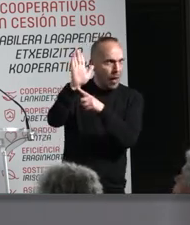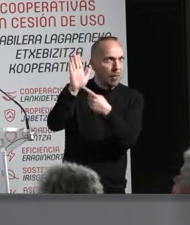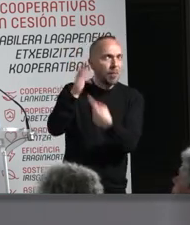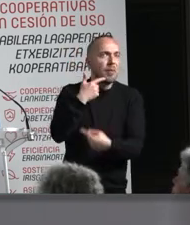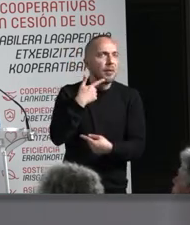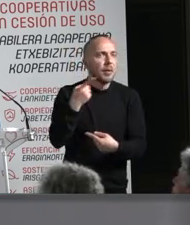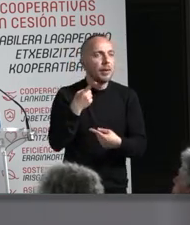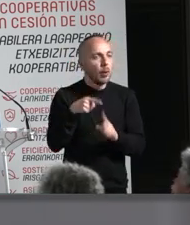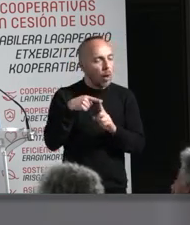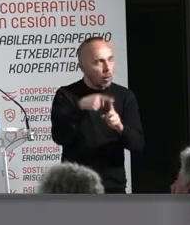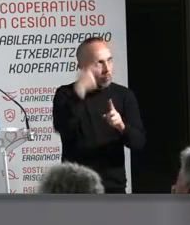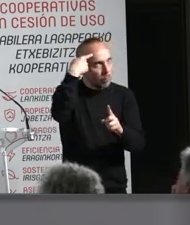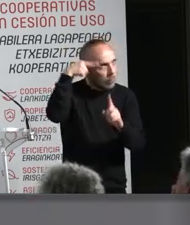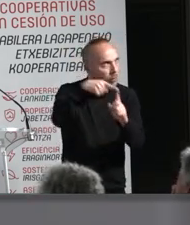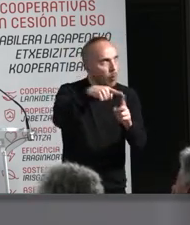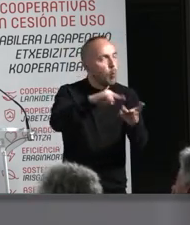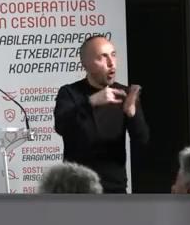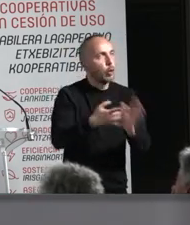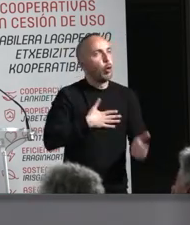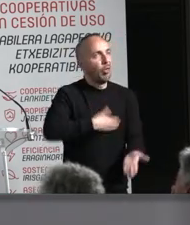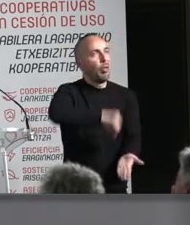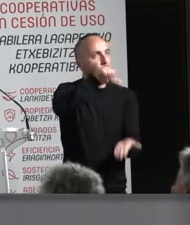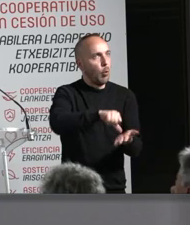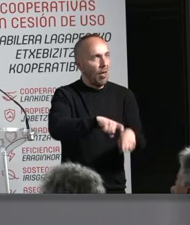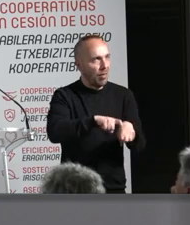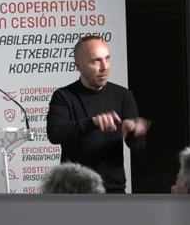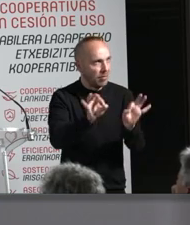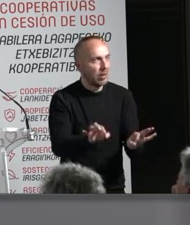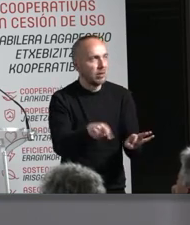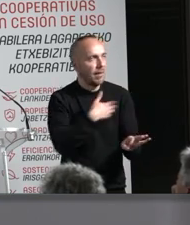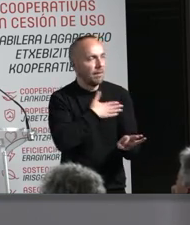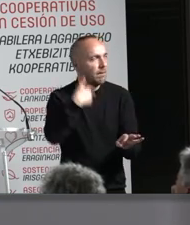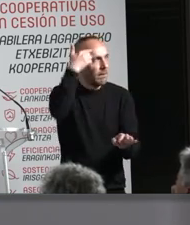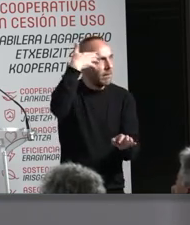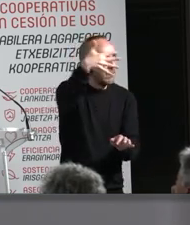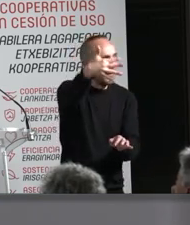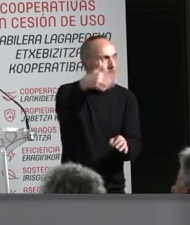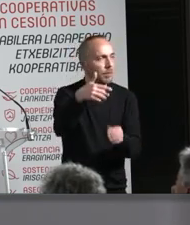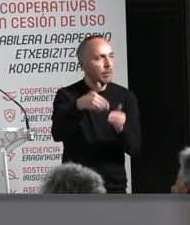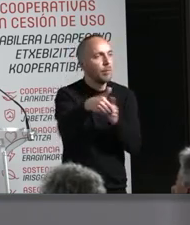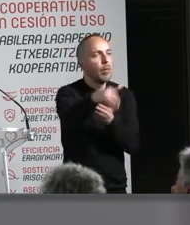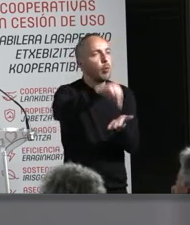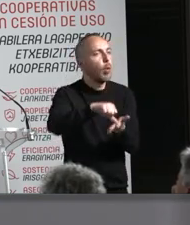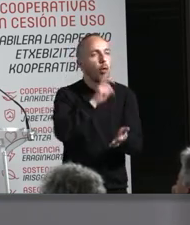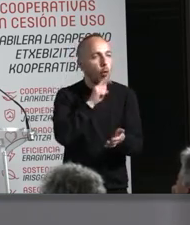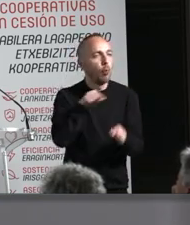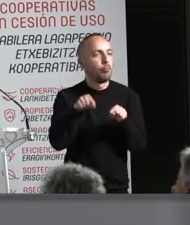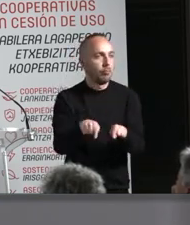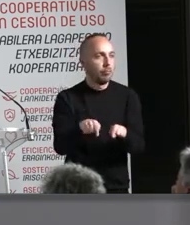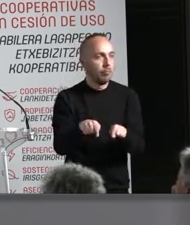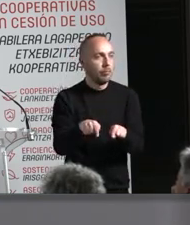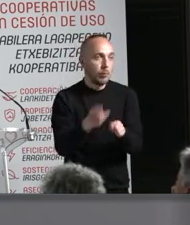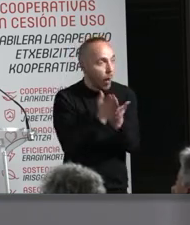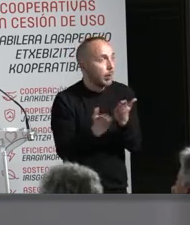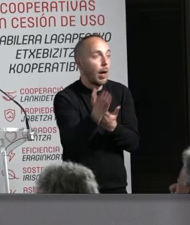es un proyecto de ciudad también. Estamos apoyando ese proyecto de ciudad que de alguna forma se quiere, ¿no? Y entonces, bueno, pues es una